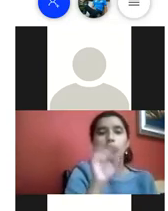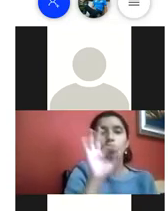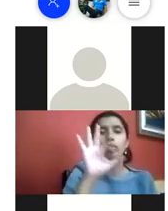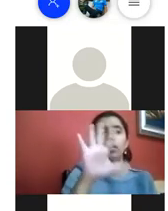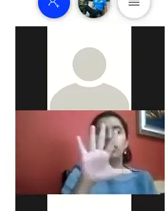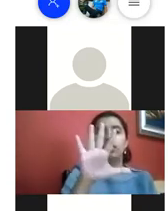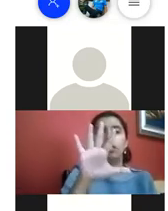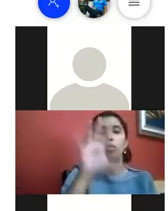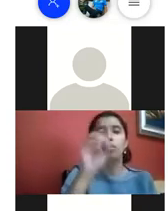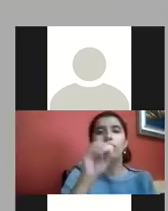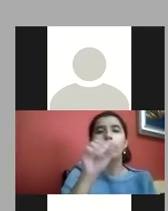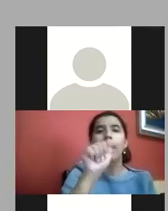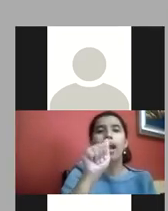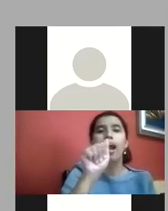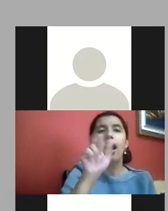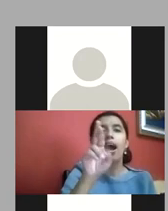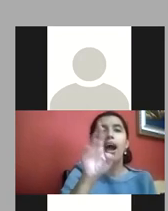Bien, entonces